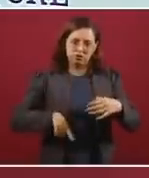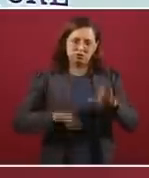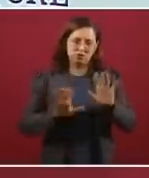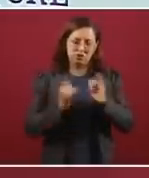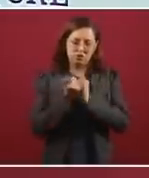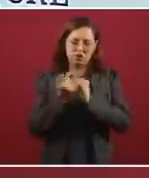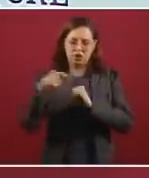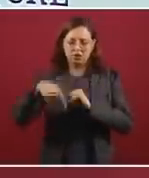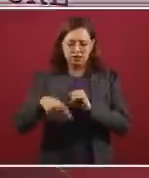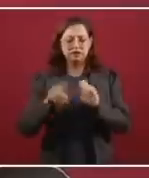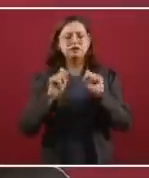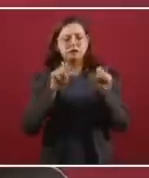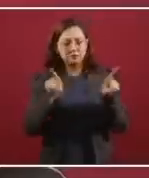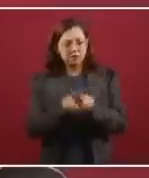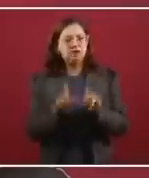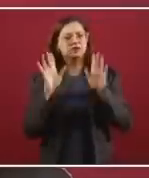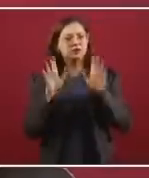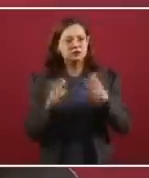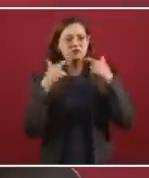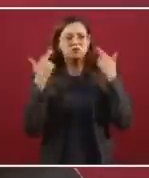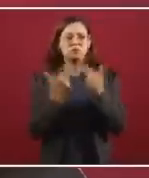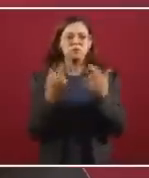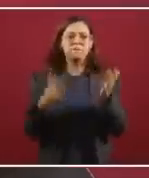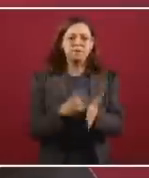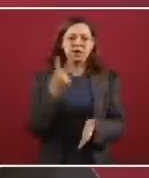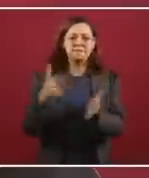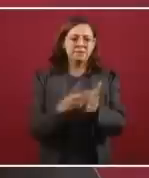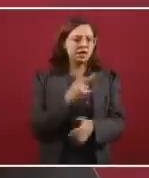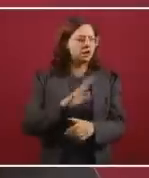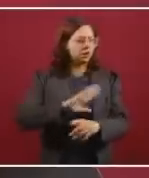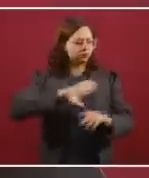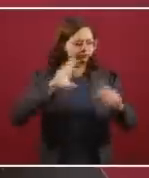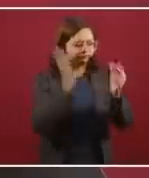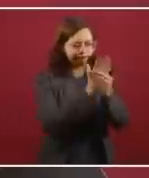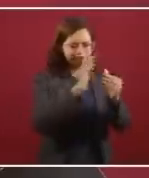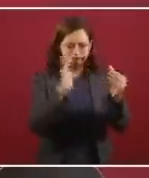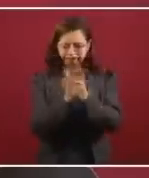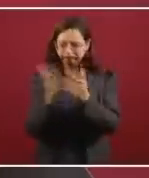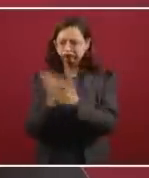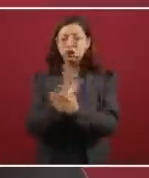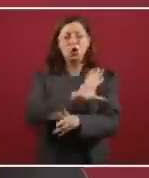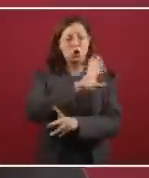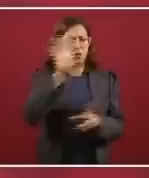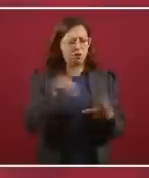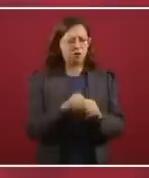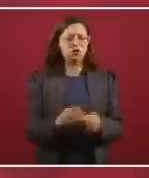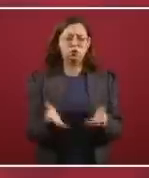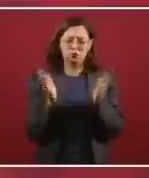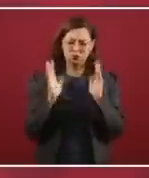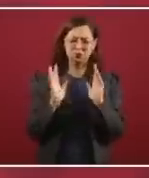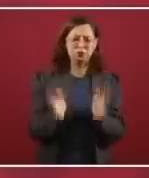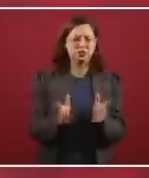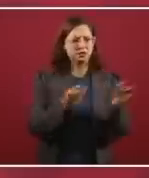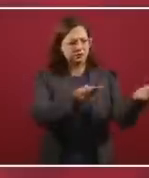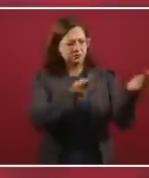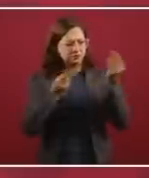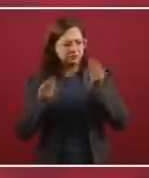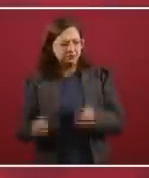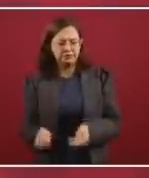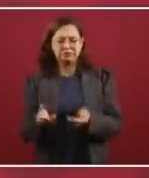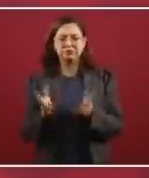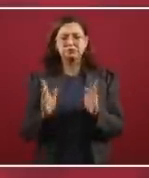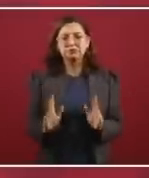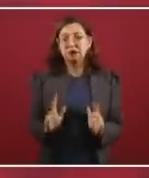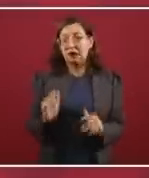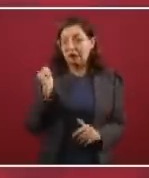reuniones y nos ha dado acceso a todo lo que está integrando. Entonces, no hay un motivo en este momento para que dijera yo que nos